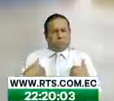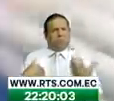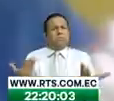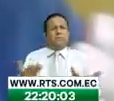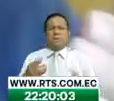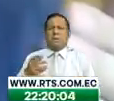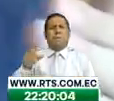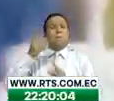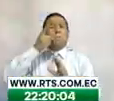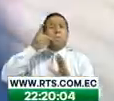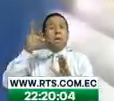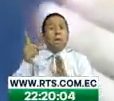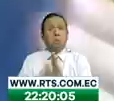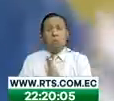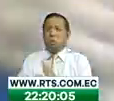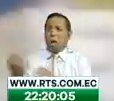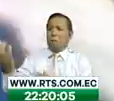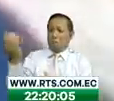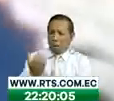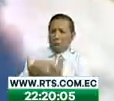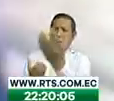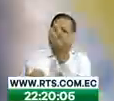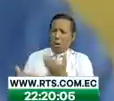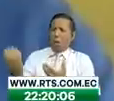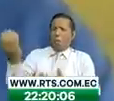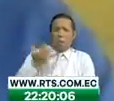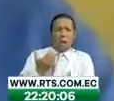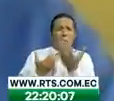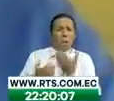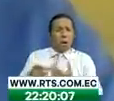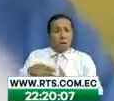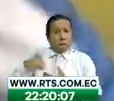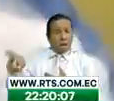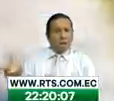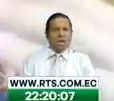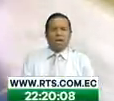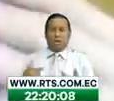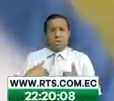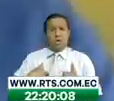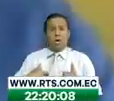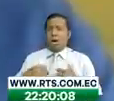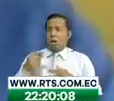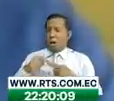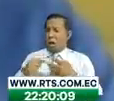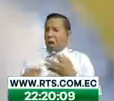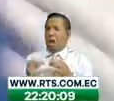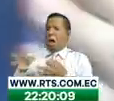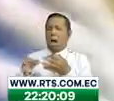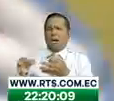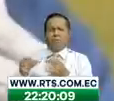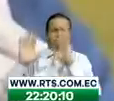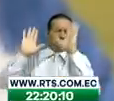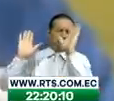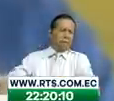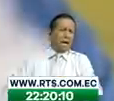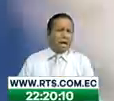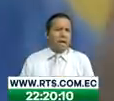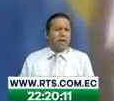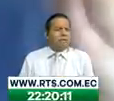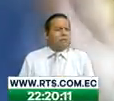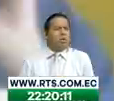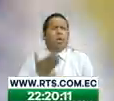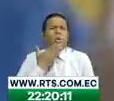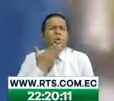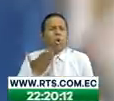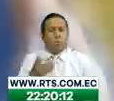que ustedes, infundada o maliciosamente, me acusan? ¿Desde cuándo se ha visto que los legisladores pueden actuar